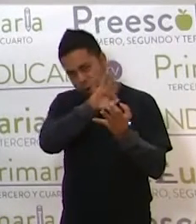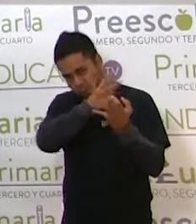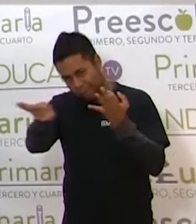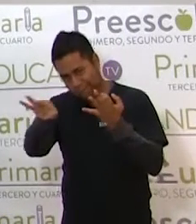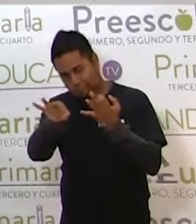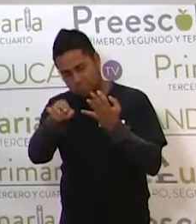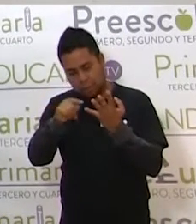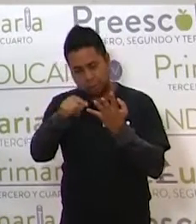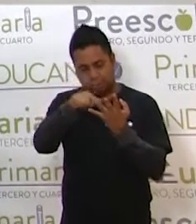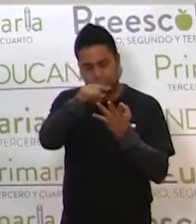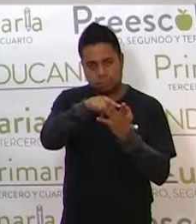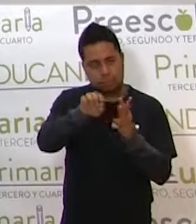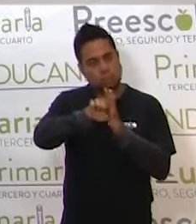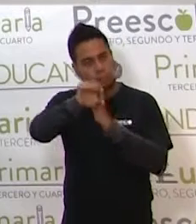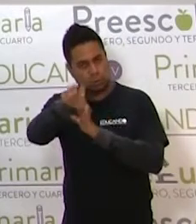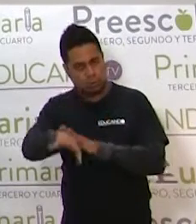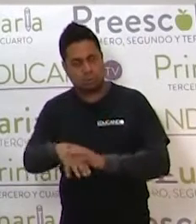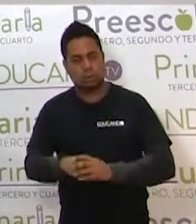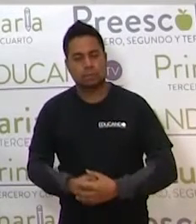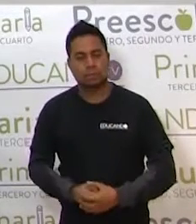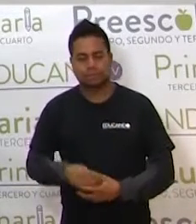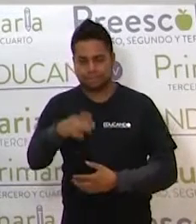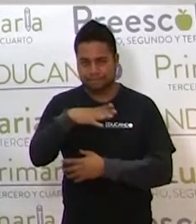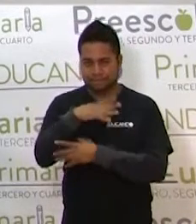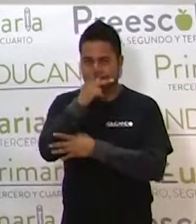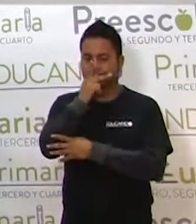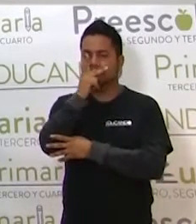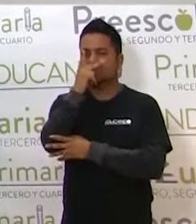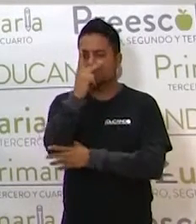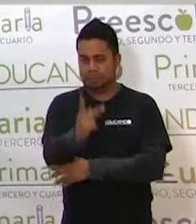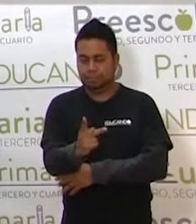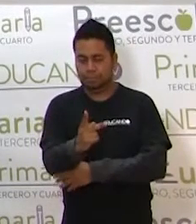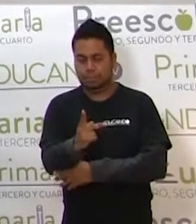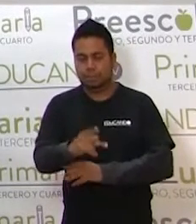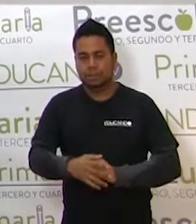si nosotros tenemos la palabra